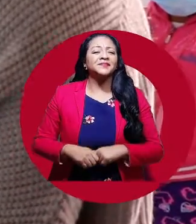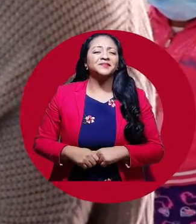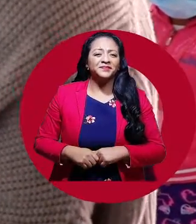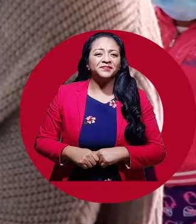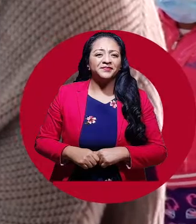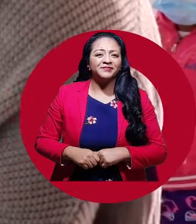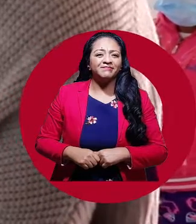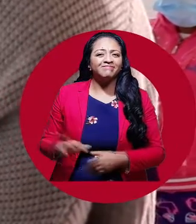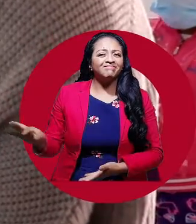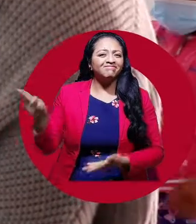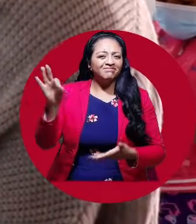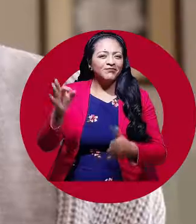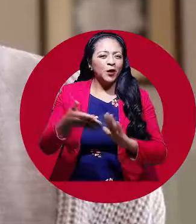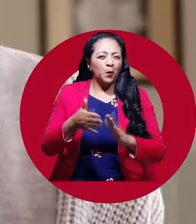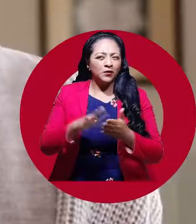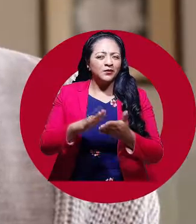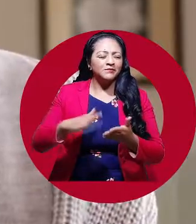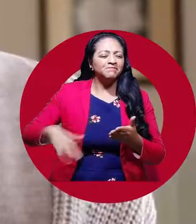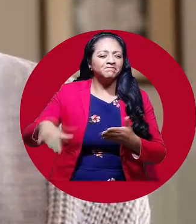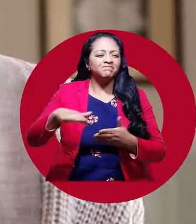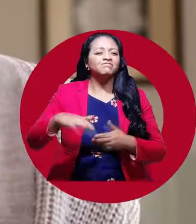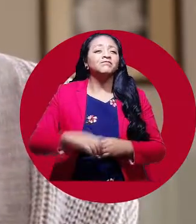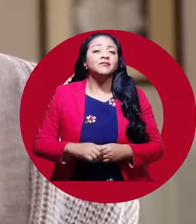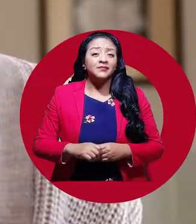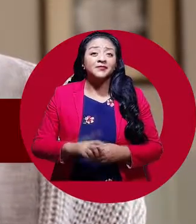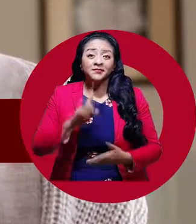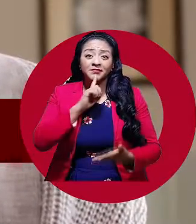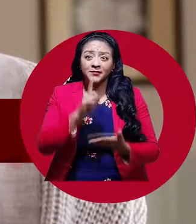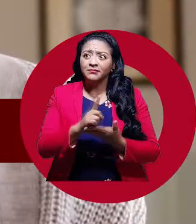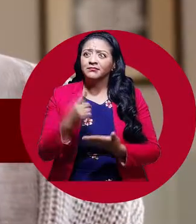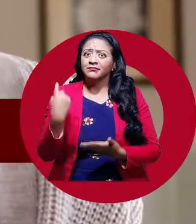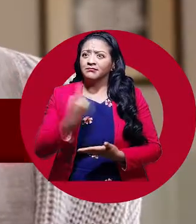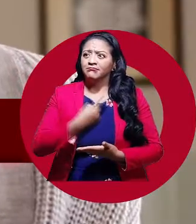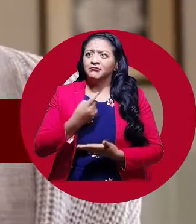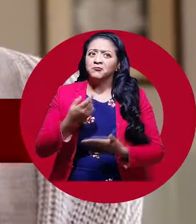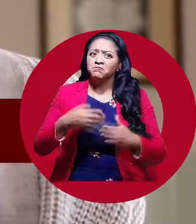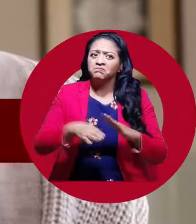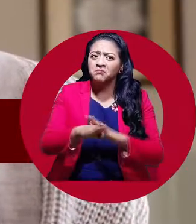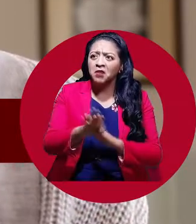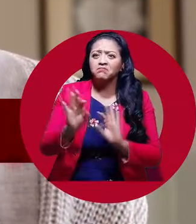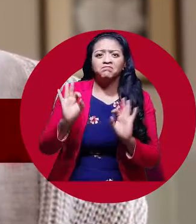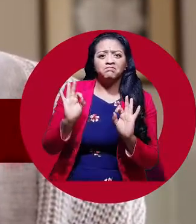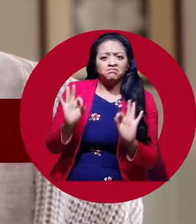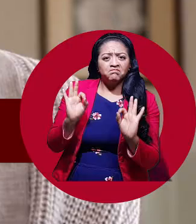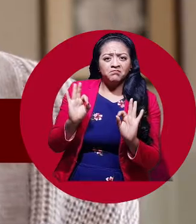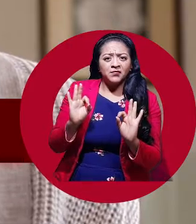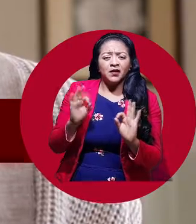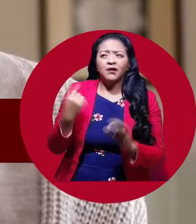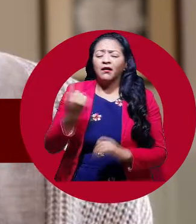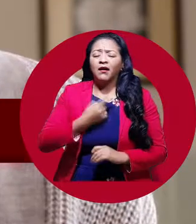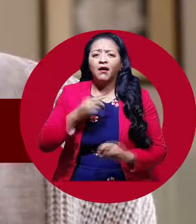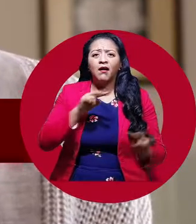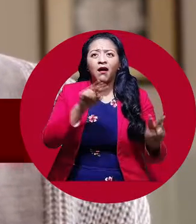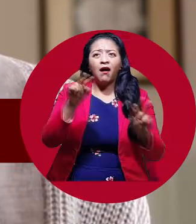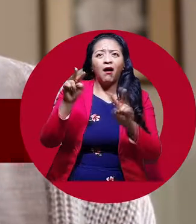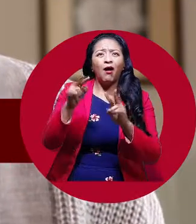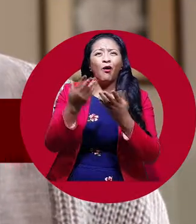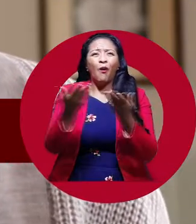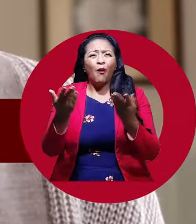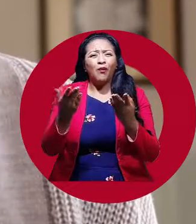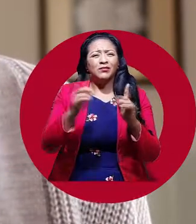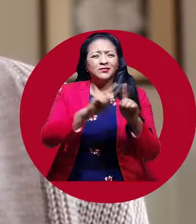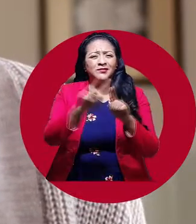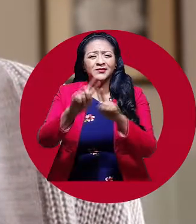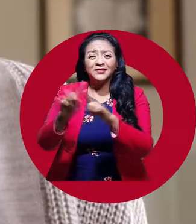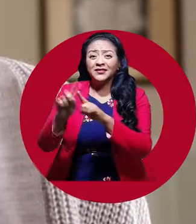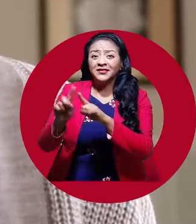Chávez, comunidad Agualongo de Paredes. Bueno, el recibimiento ha sido muy bueno, sobre todo porque hemos visto cosas